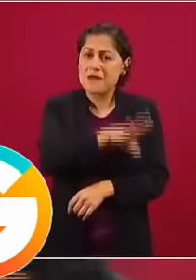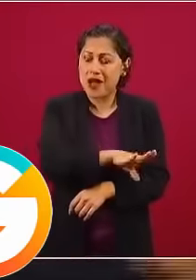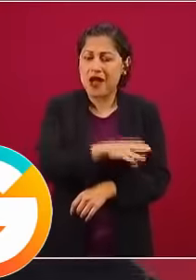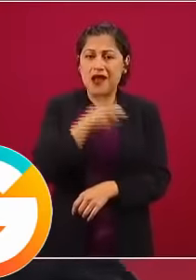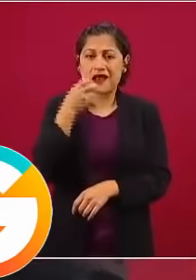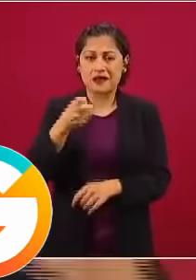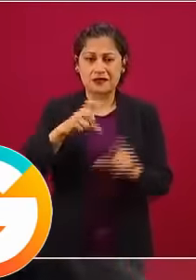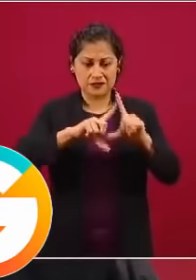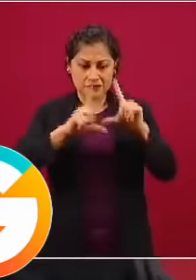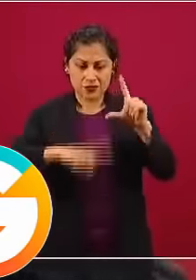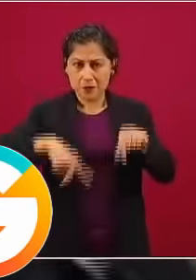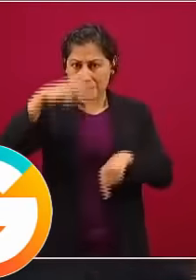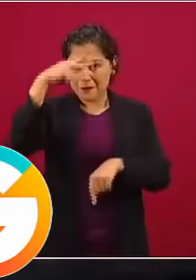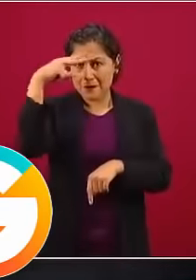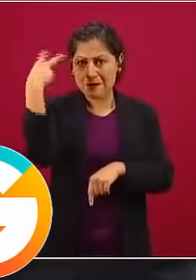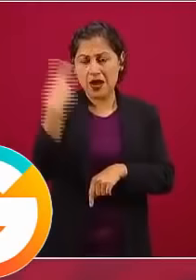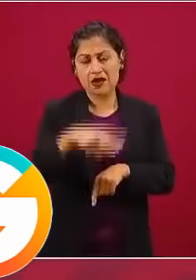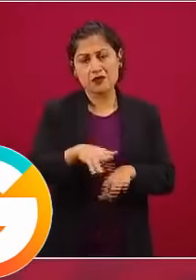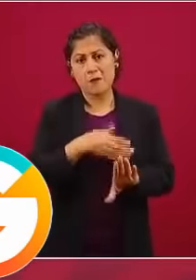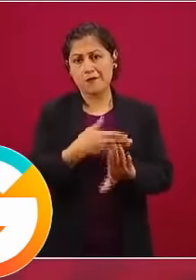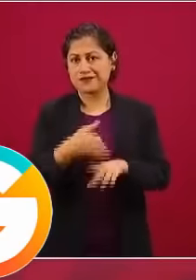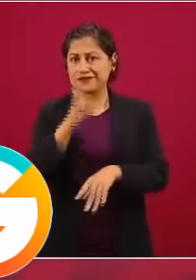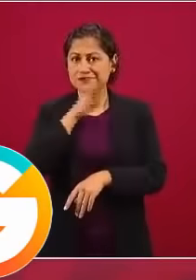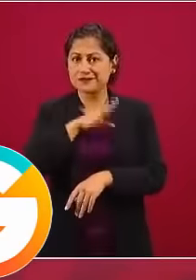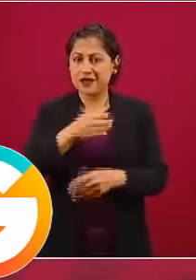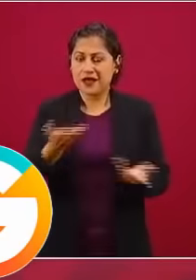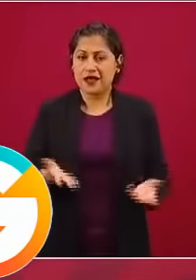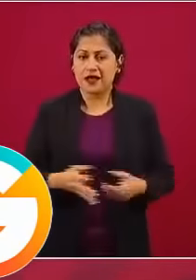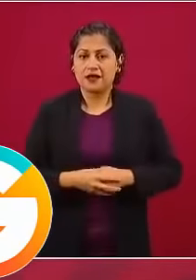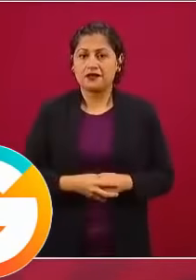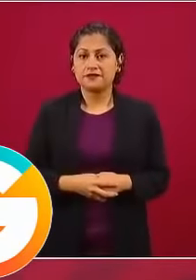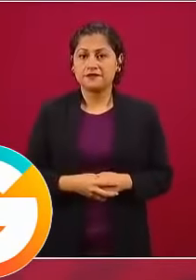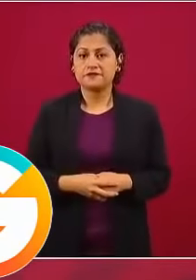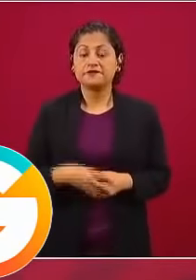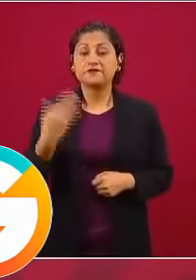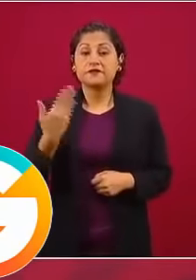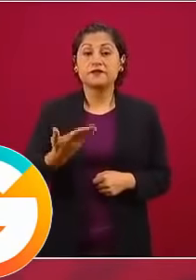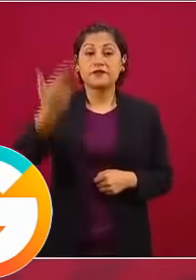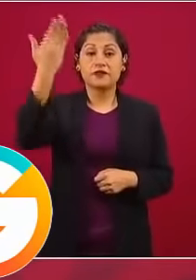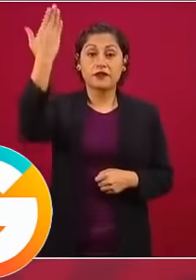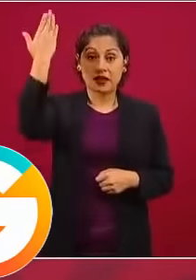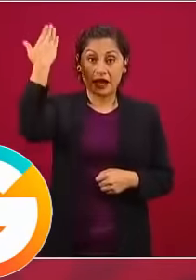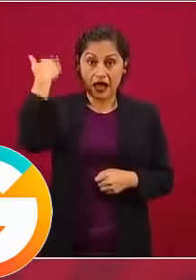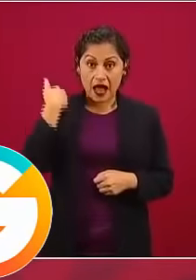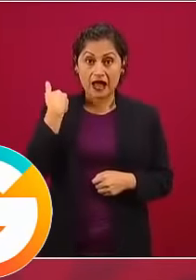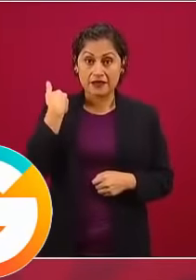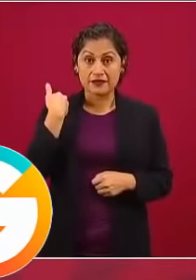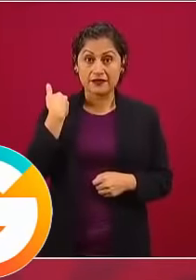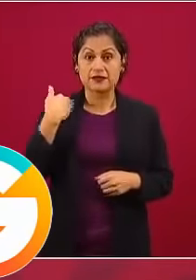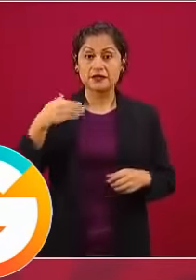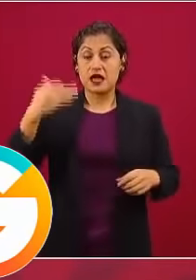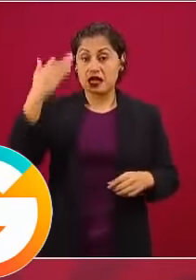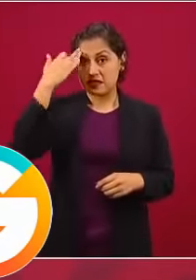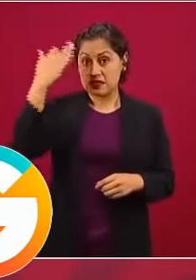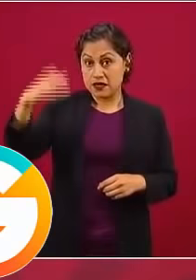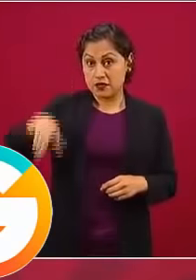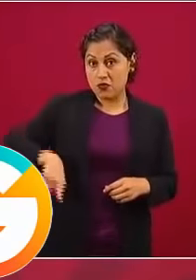Y antes, durante el periodo neoliberal, ni se hablaba de la corrupción.